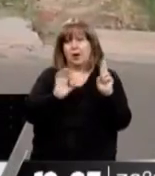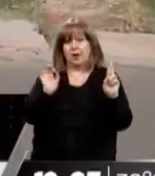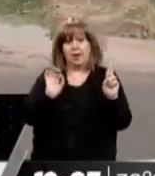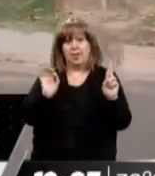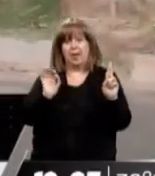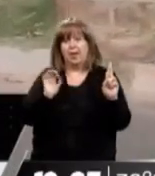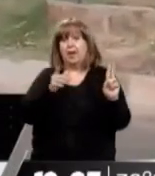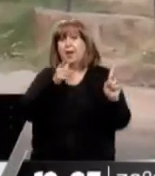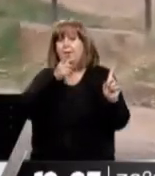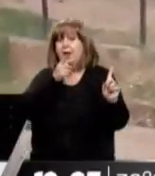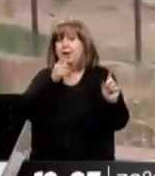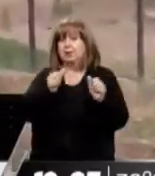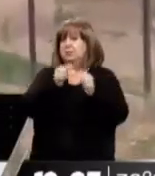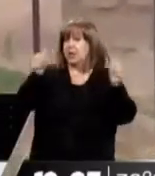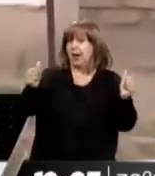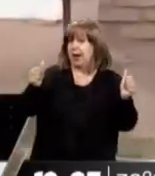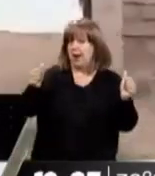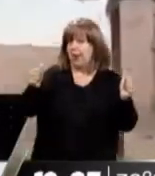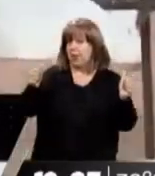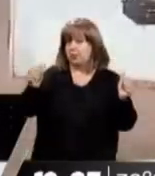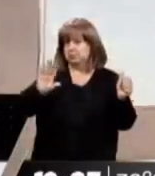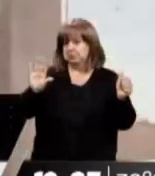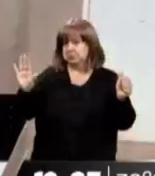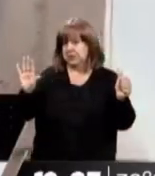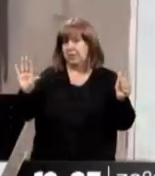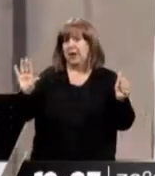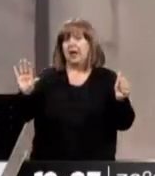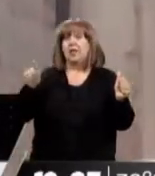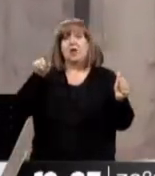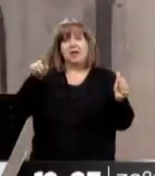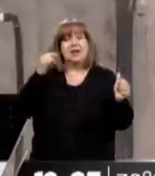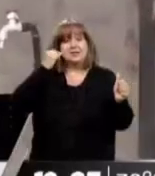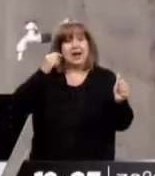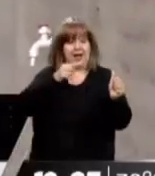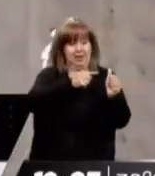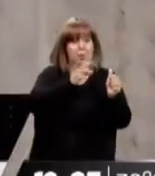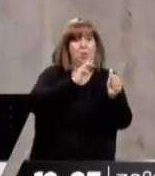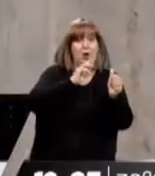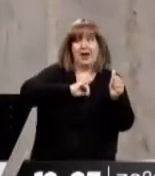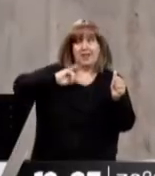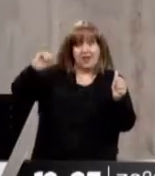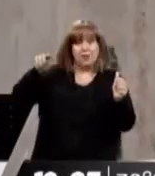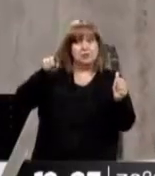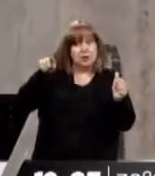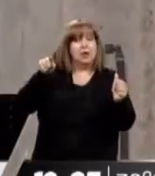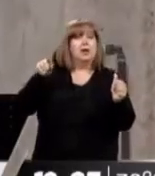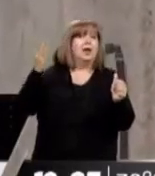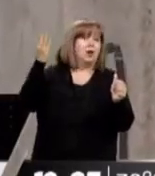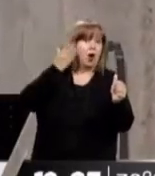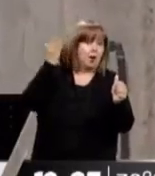¿no?, de que la situación entre ellos no estaba del todo bien. Recordemos que él ya tenía denuncia previa, sí, por violencia de género,